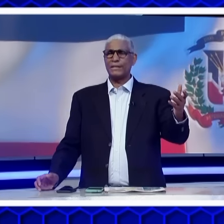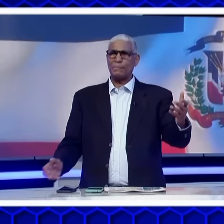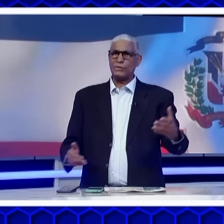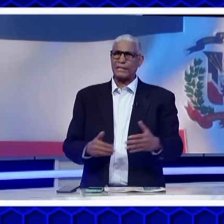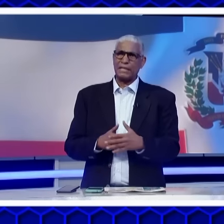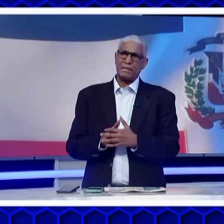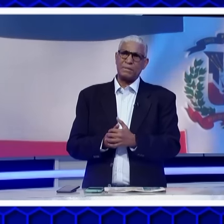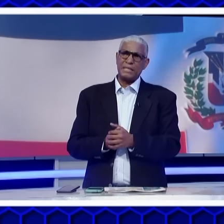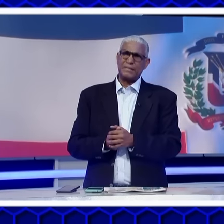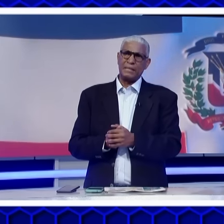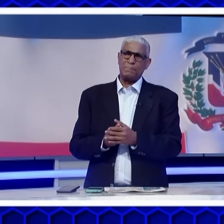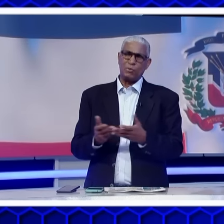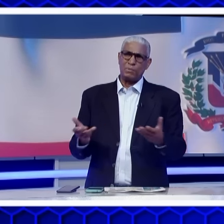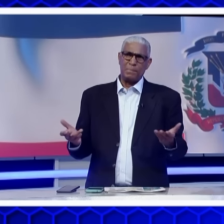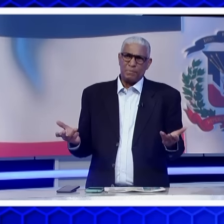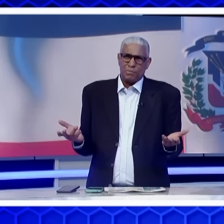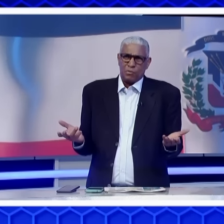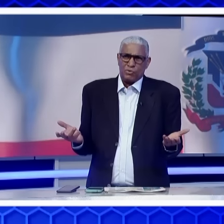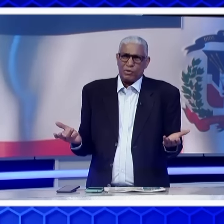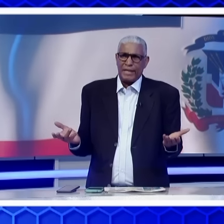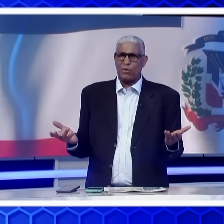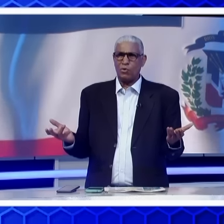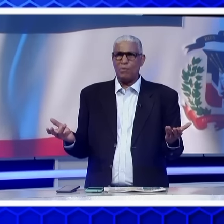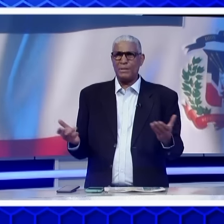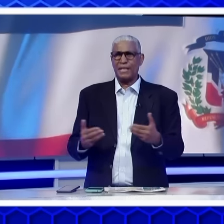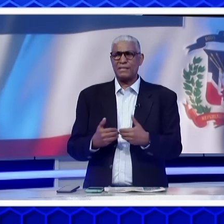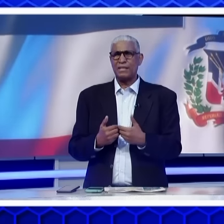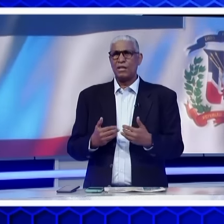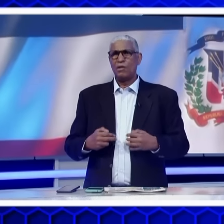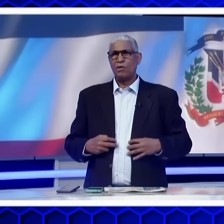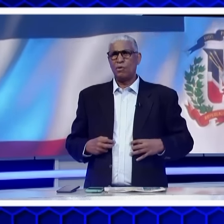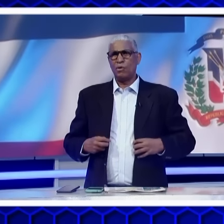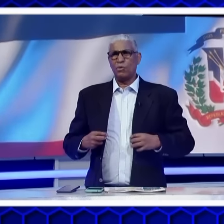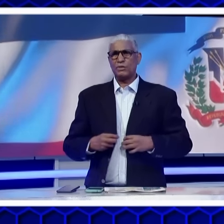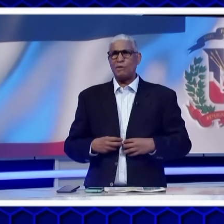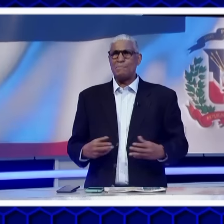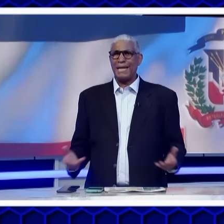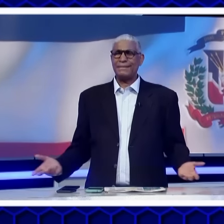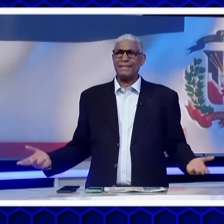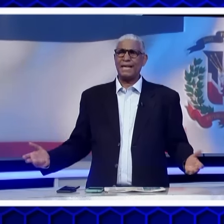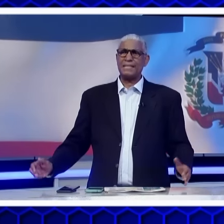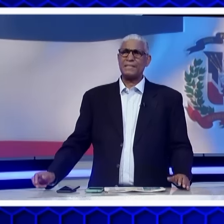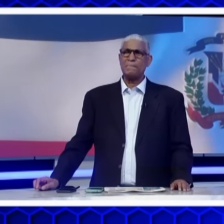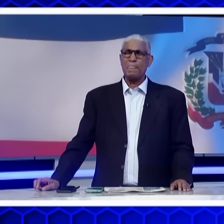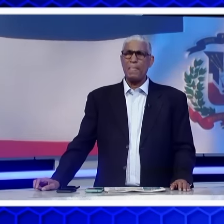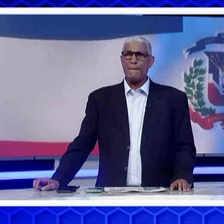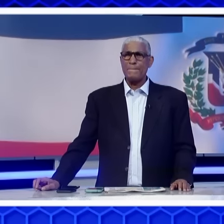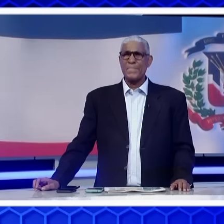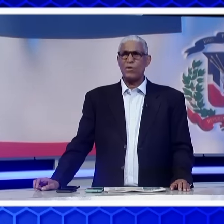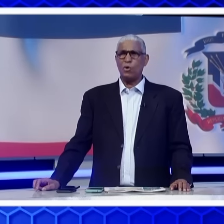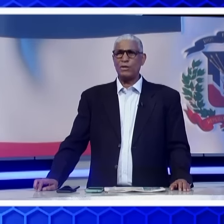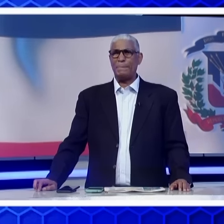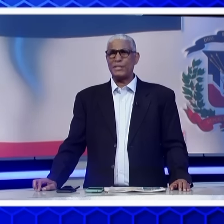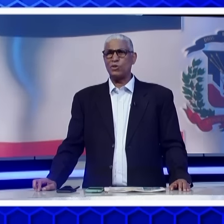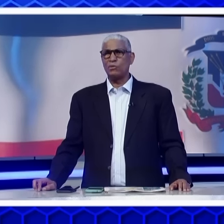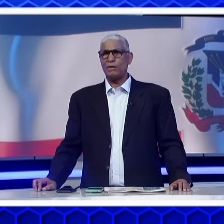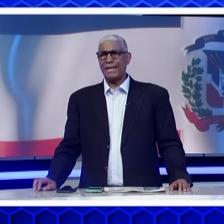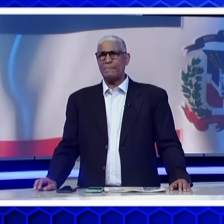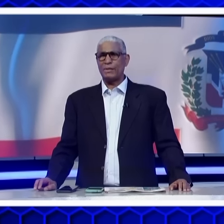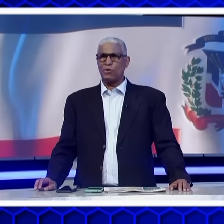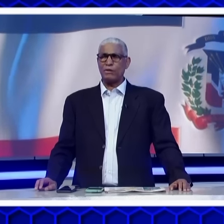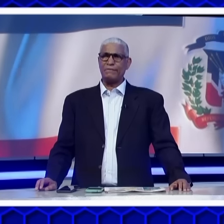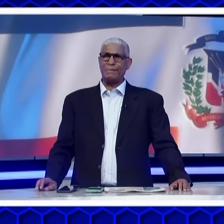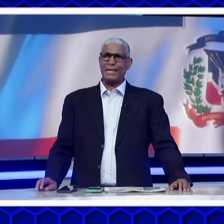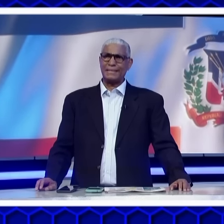salvaron a esta muchacha que quizás tiene condiciones económicas o traumáticas o depresión